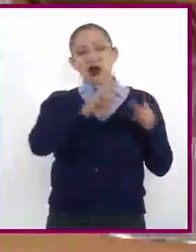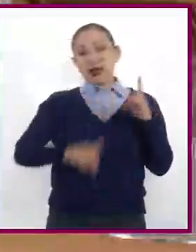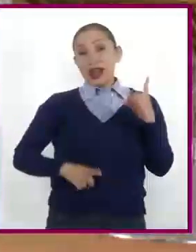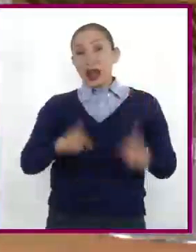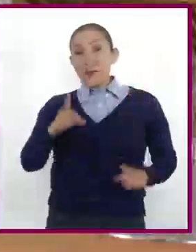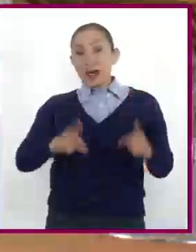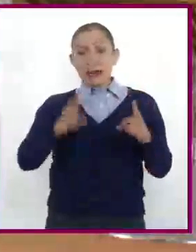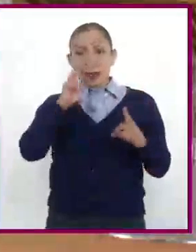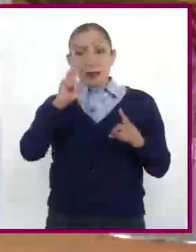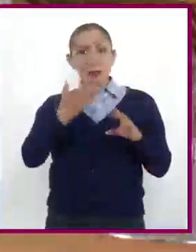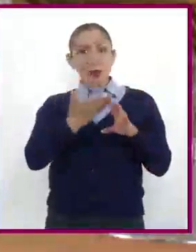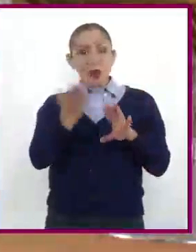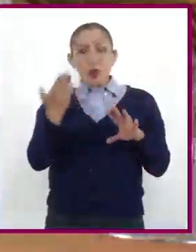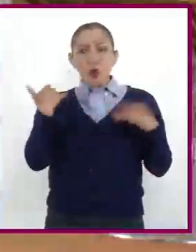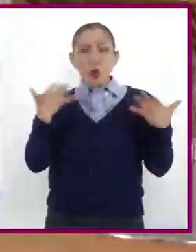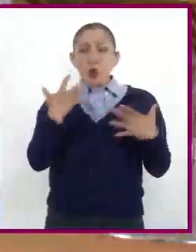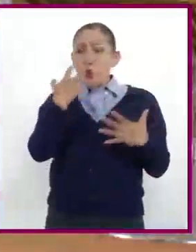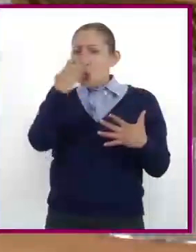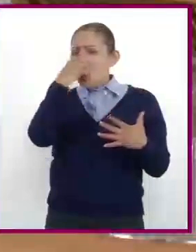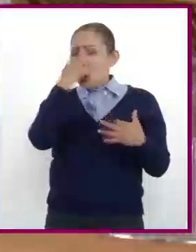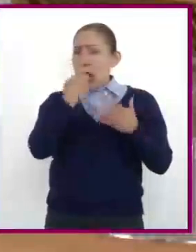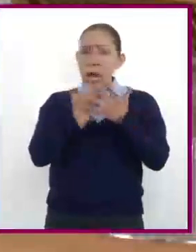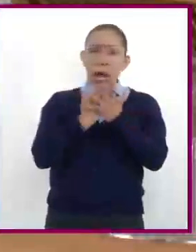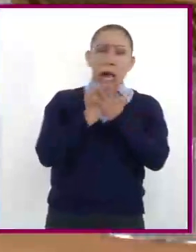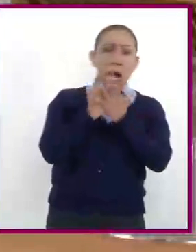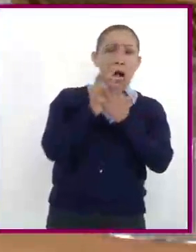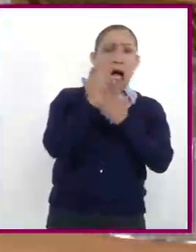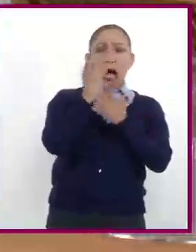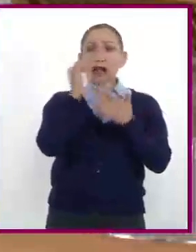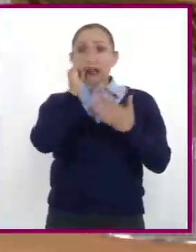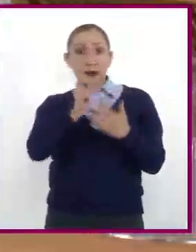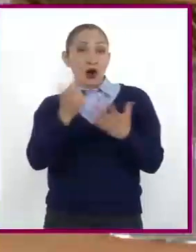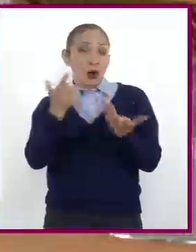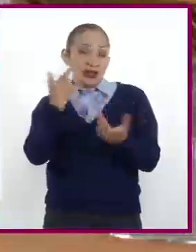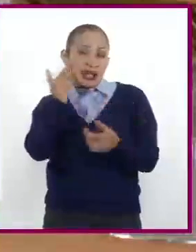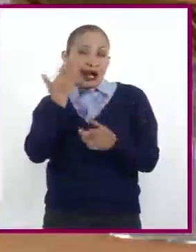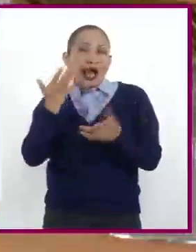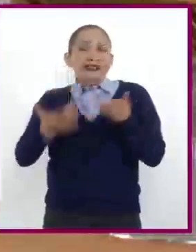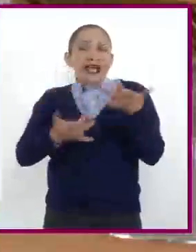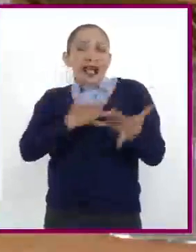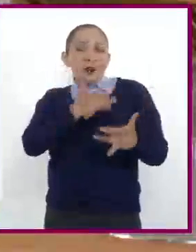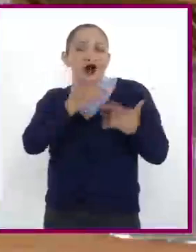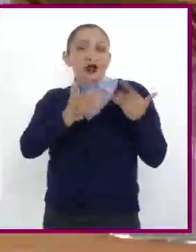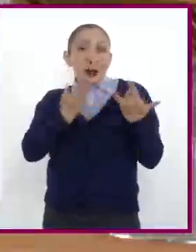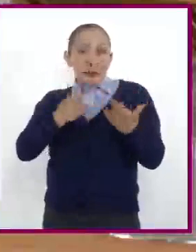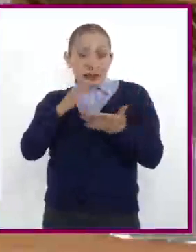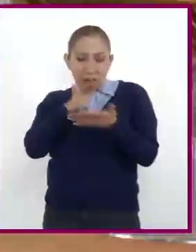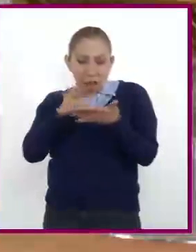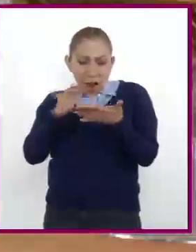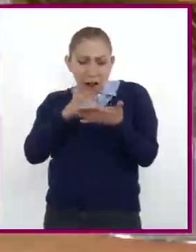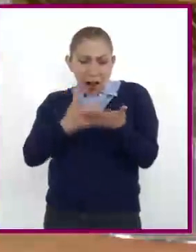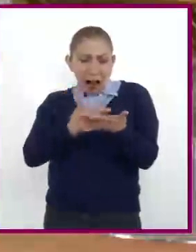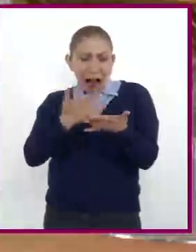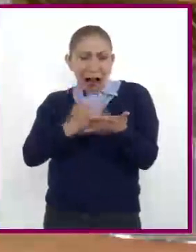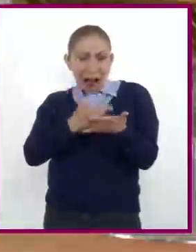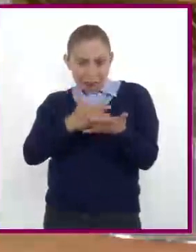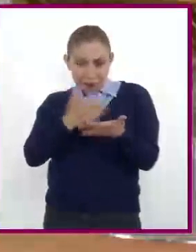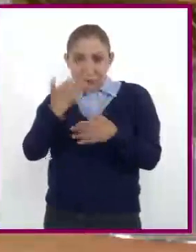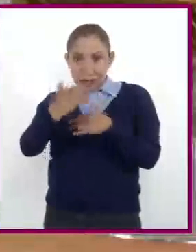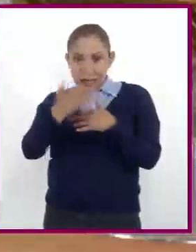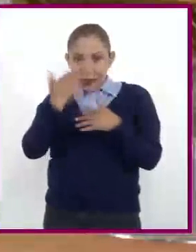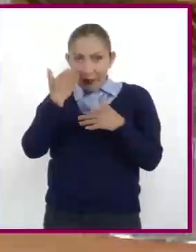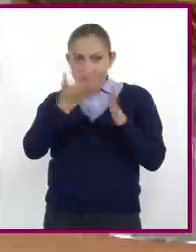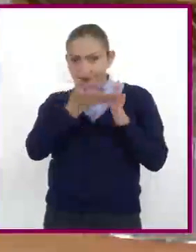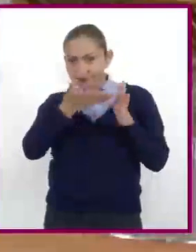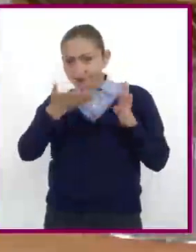aspectos sentimentales que se exageran en la obra, con la intención de provocar emociones en el público. Mientras transcurre